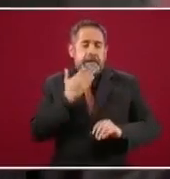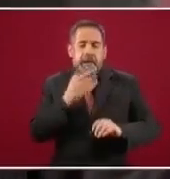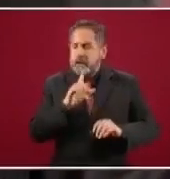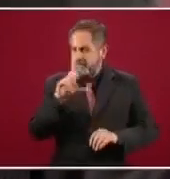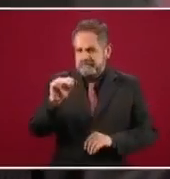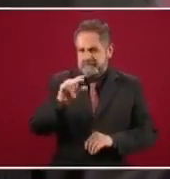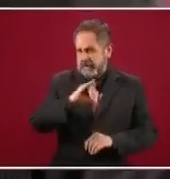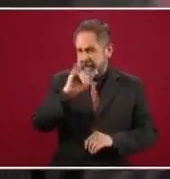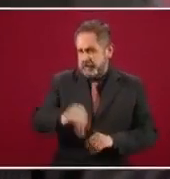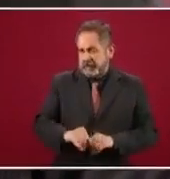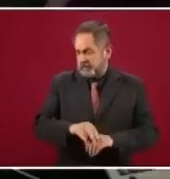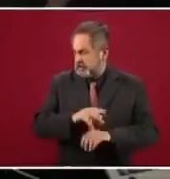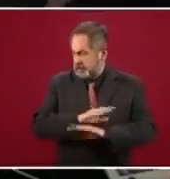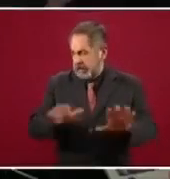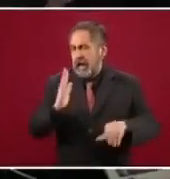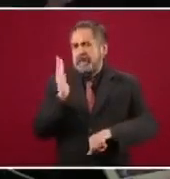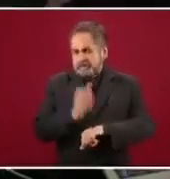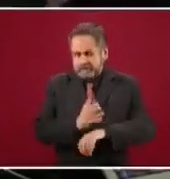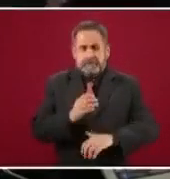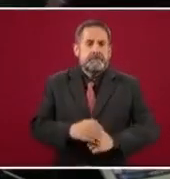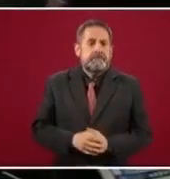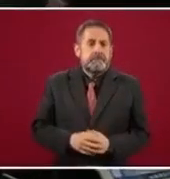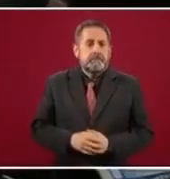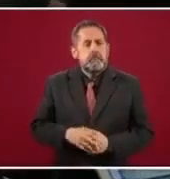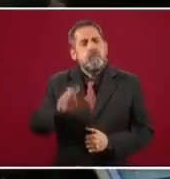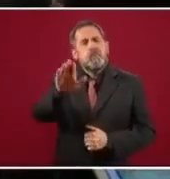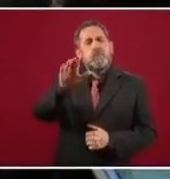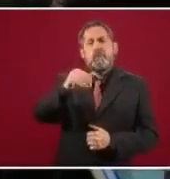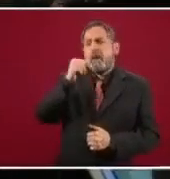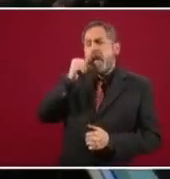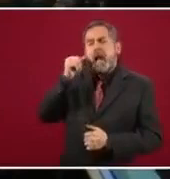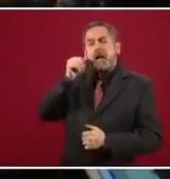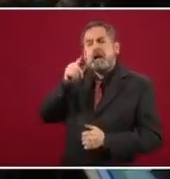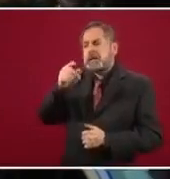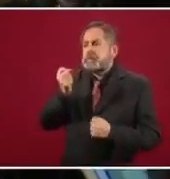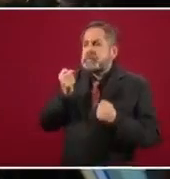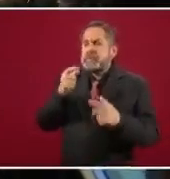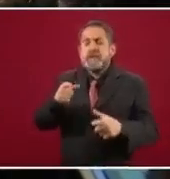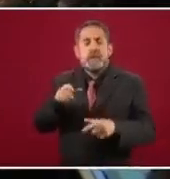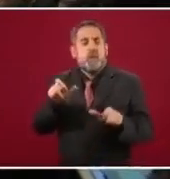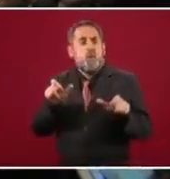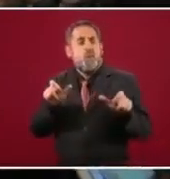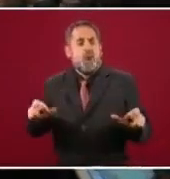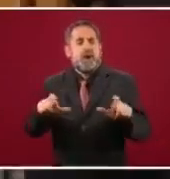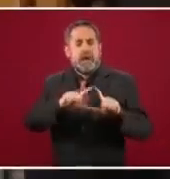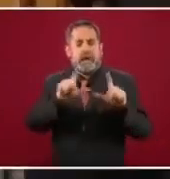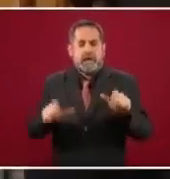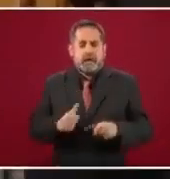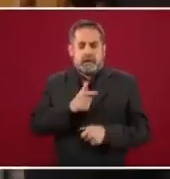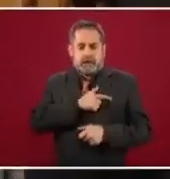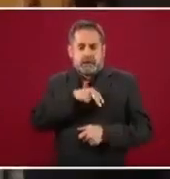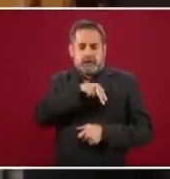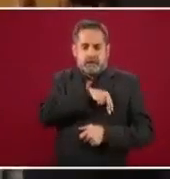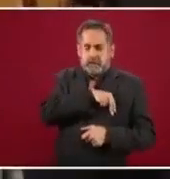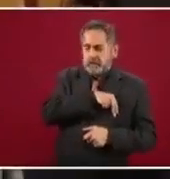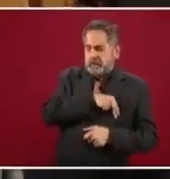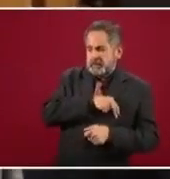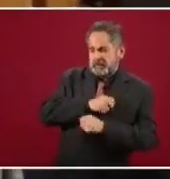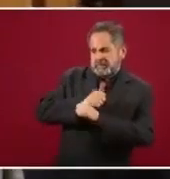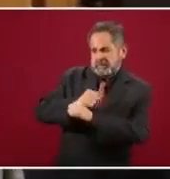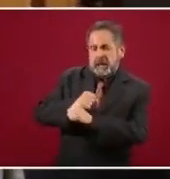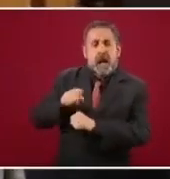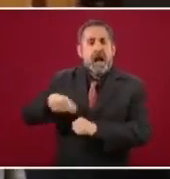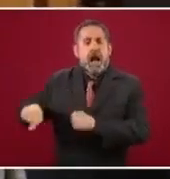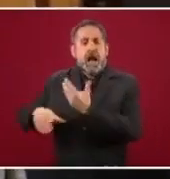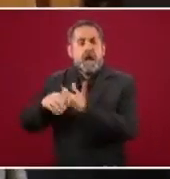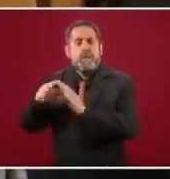Por otra parte, ayer vimos cientos de Guardia Nacional reteniendo o cazando a migrantes. Cuando no